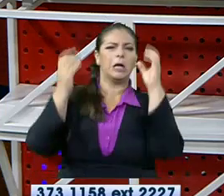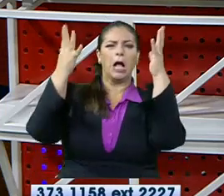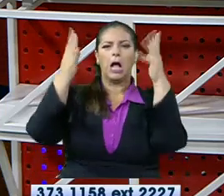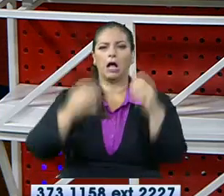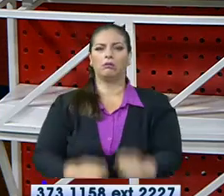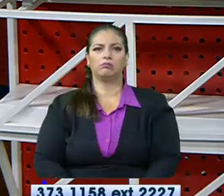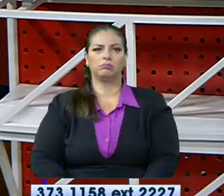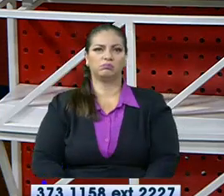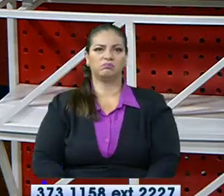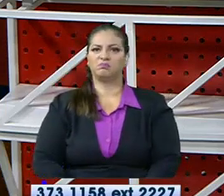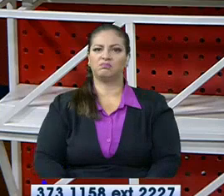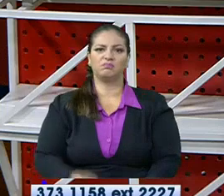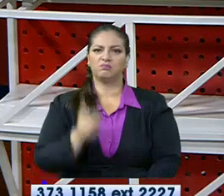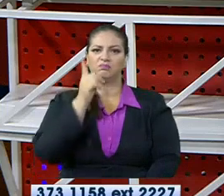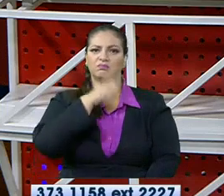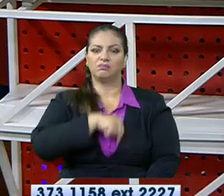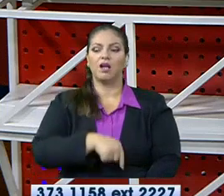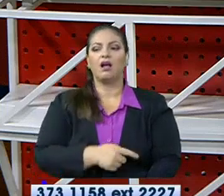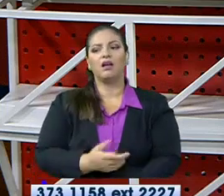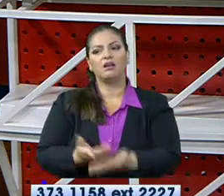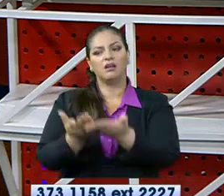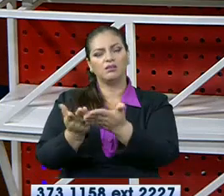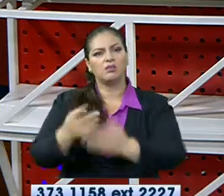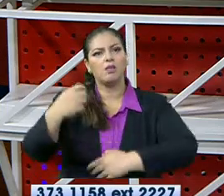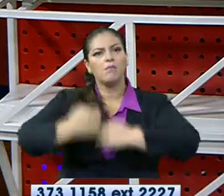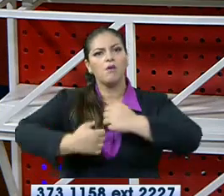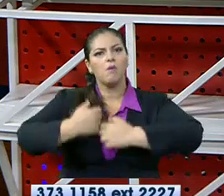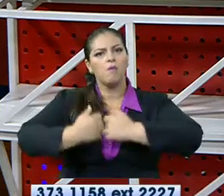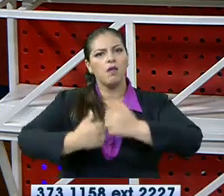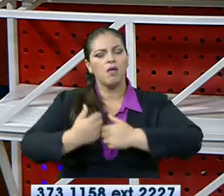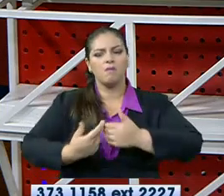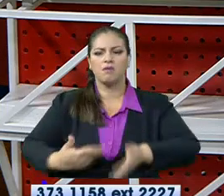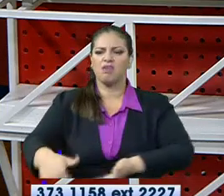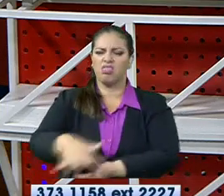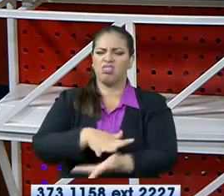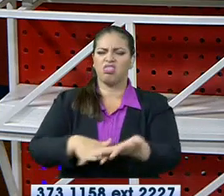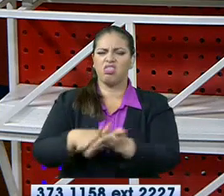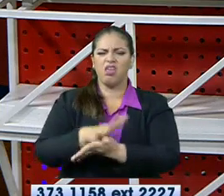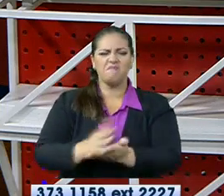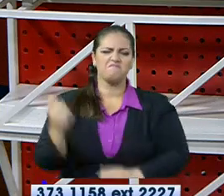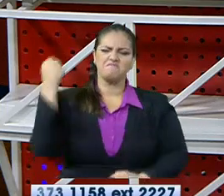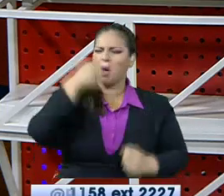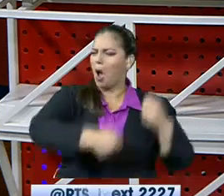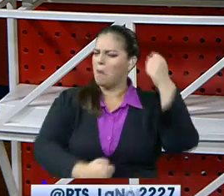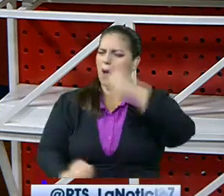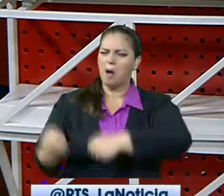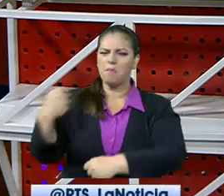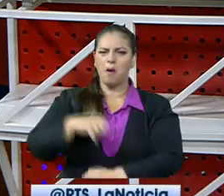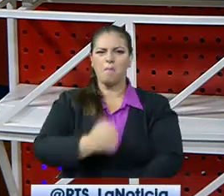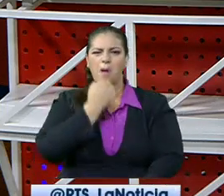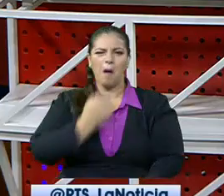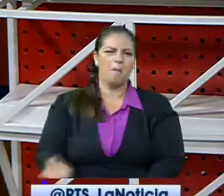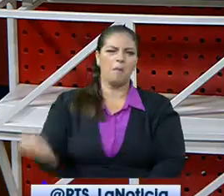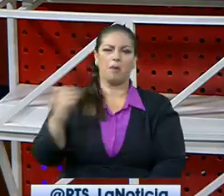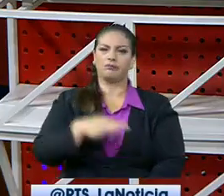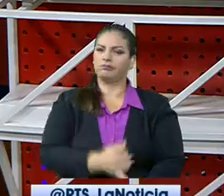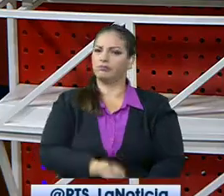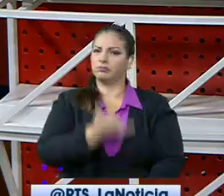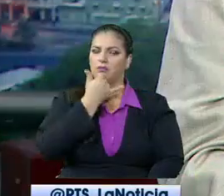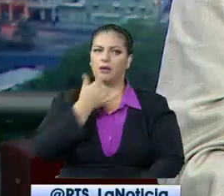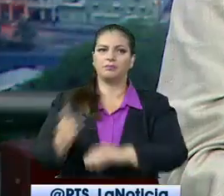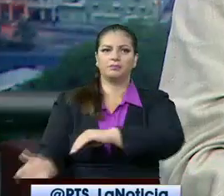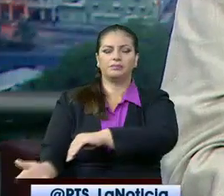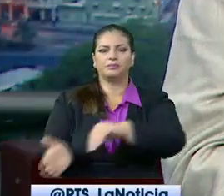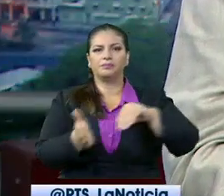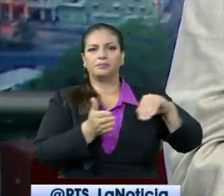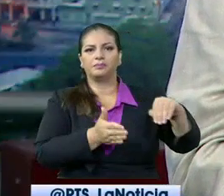revoltosos, por decirlo menos. Por no decirles otra cosa, revoltosos. Una persona resultó herida de bala en un